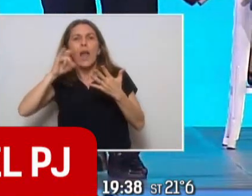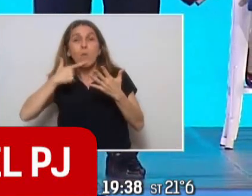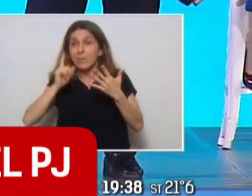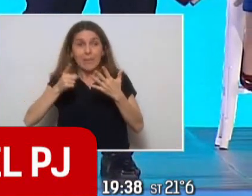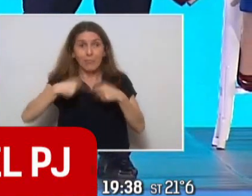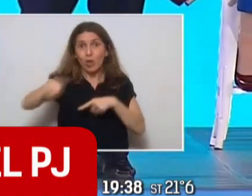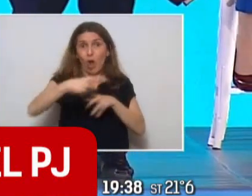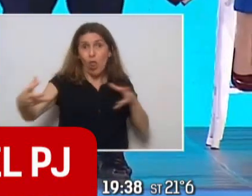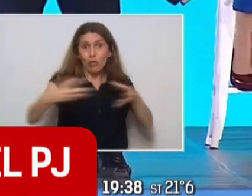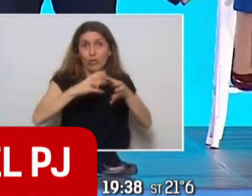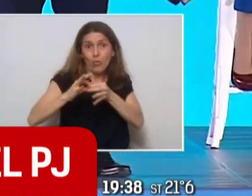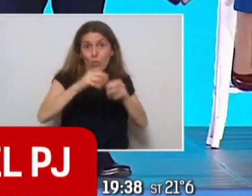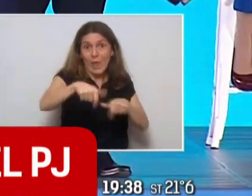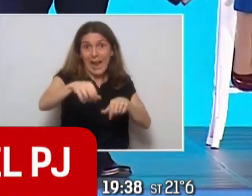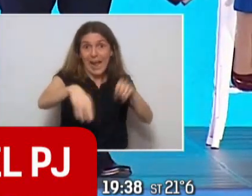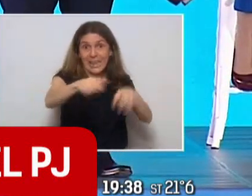estamos aquí,